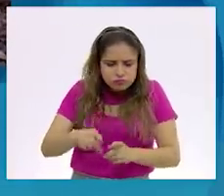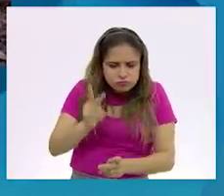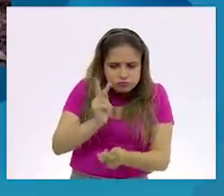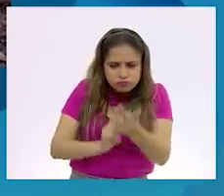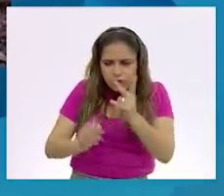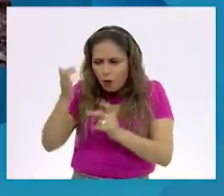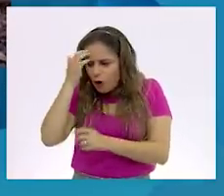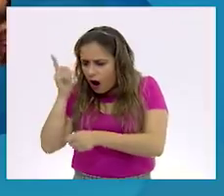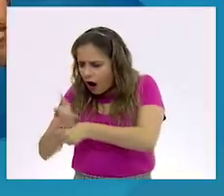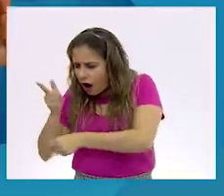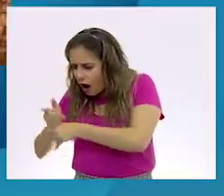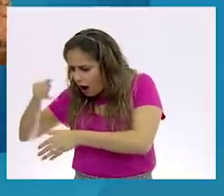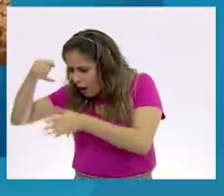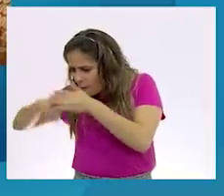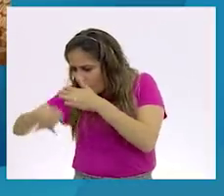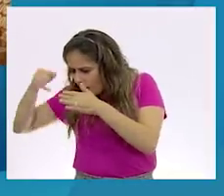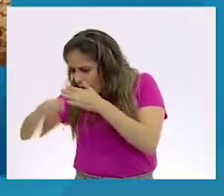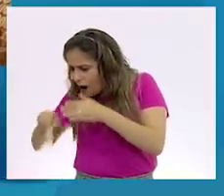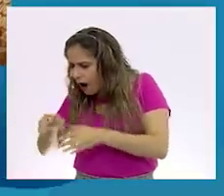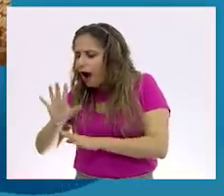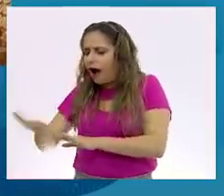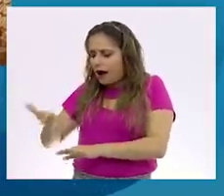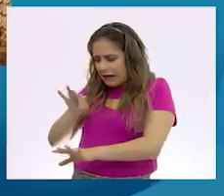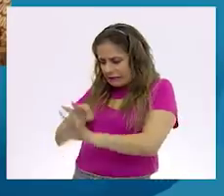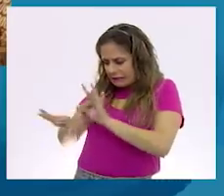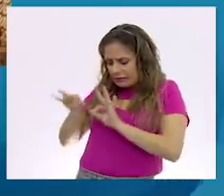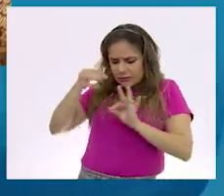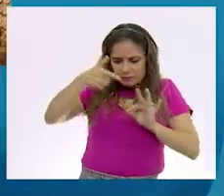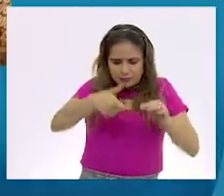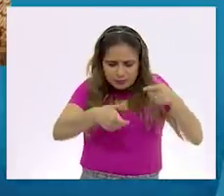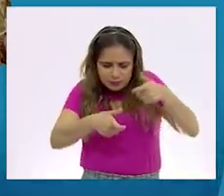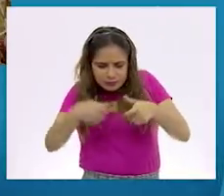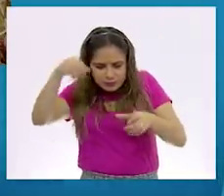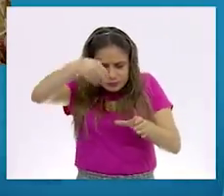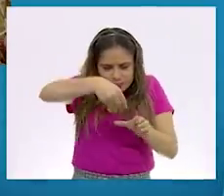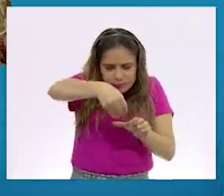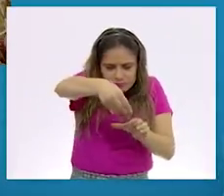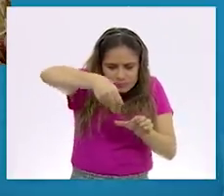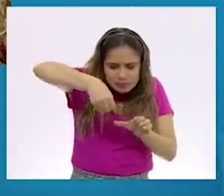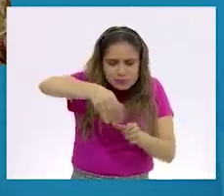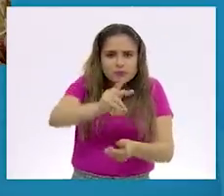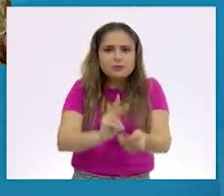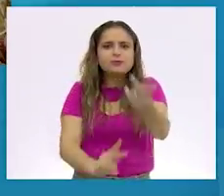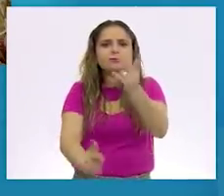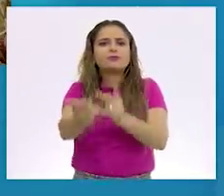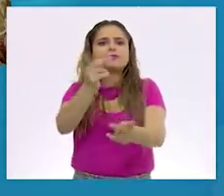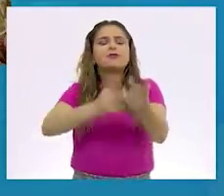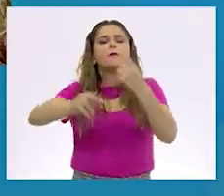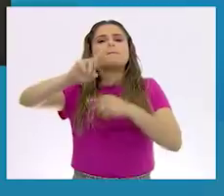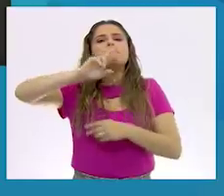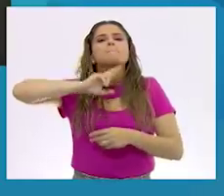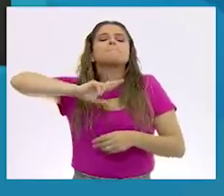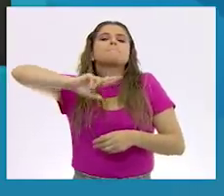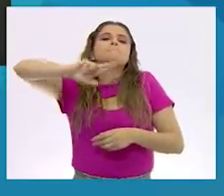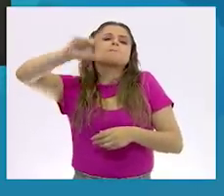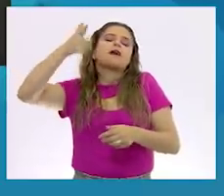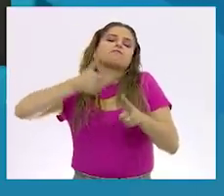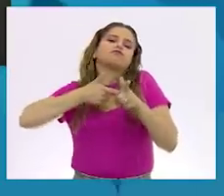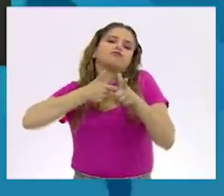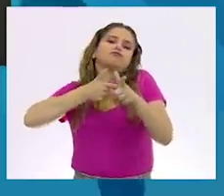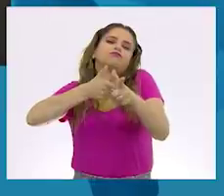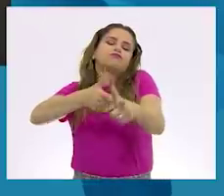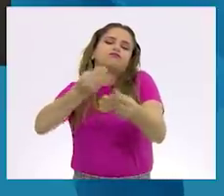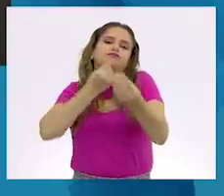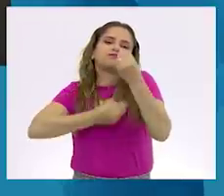es posible adaptar a nuestros cultivos ante las cambiantes condiciones ambientales, garantizando así la permanencia de